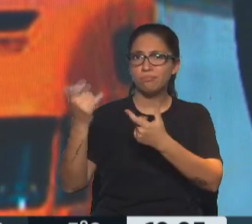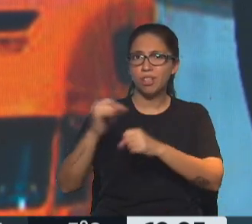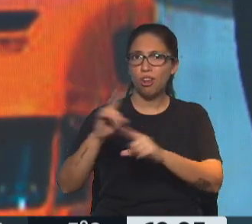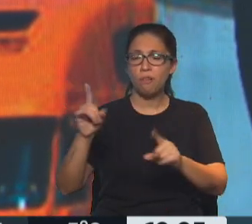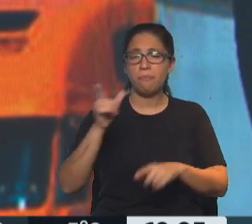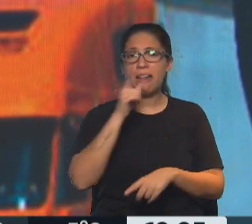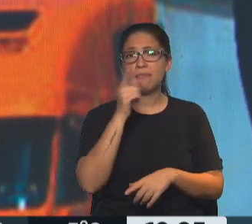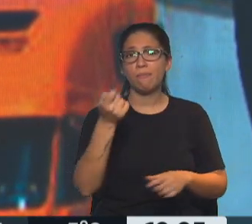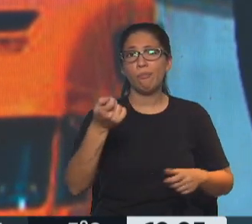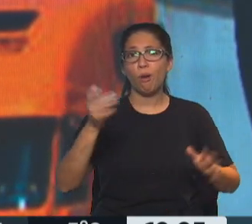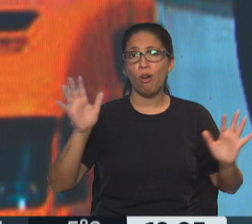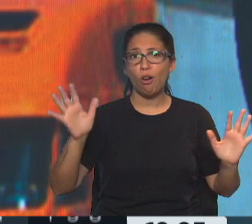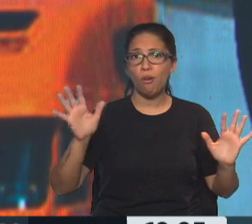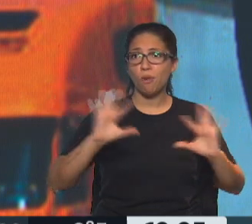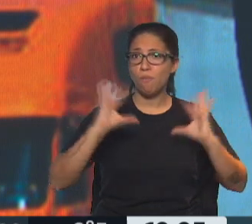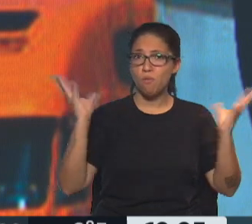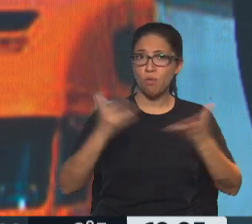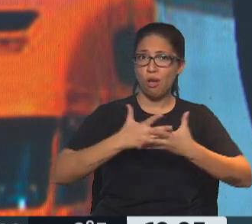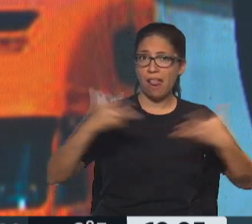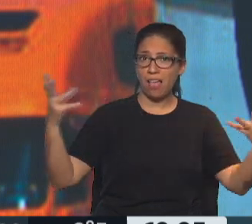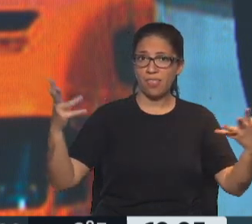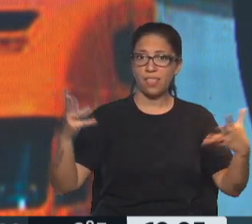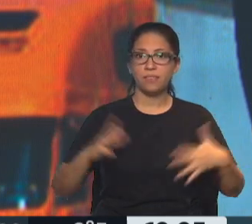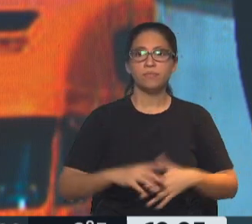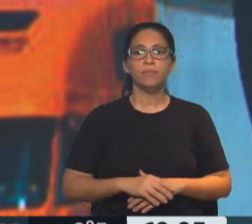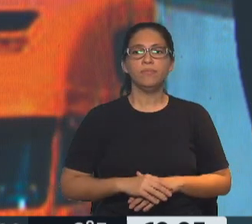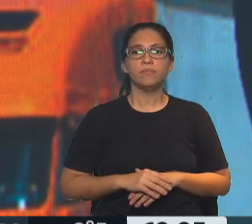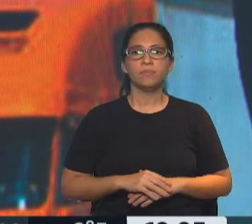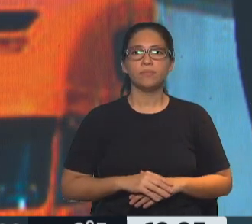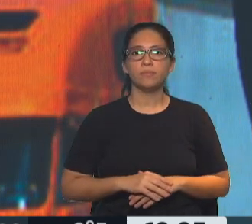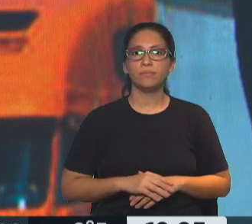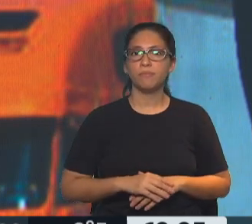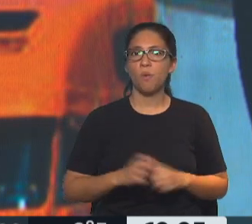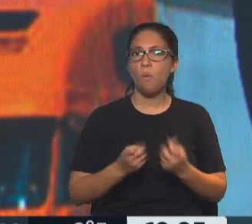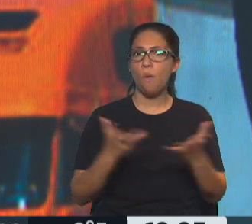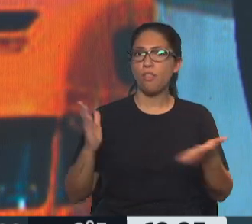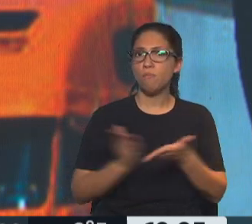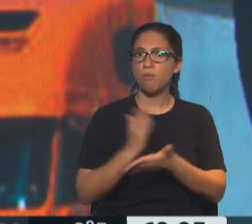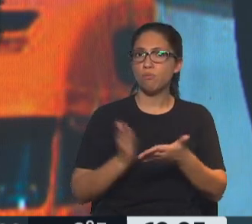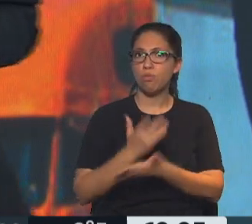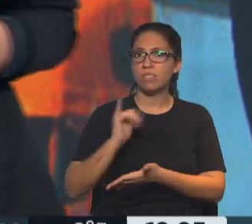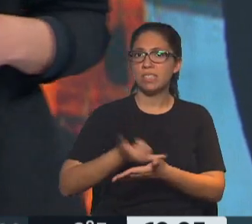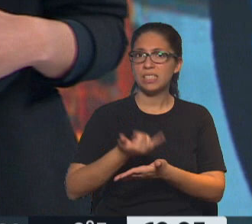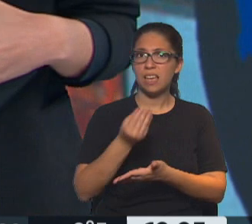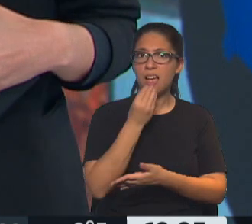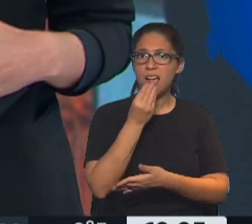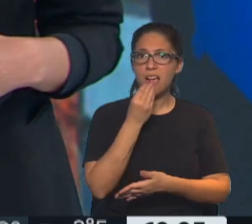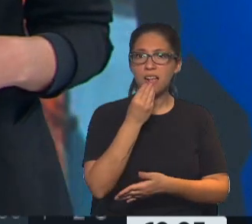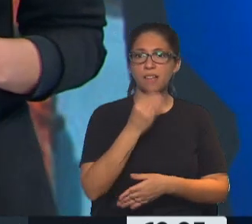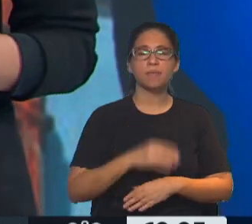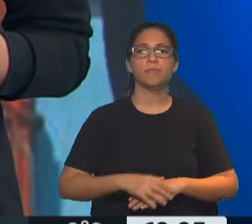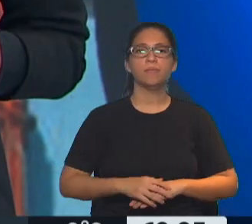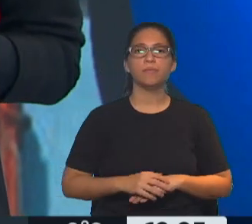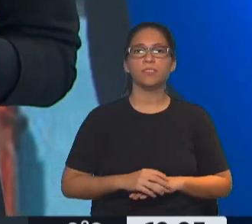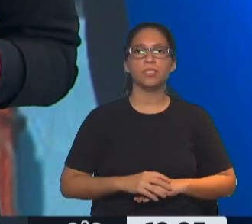parece poco al lado de un universo muy amplio de países. Bueno, pero ¿cuántos son los que producen alimentos? Que son los que nos importan porque son con quienes nos tenemos que